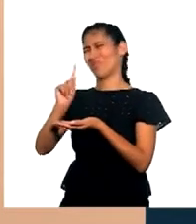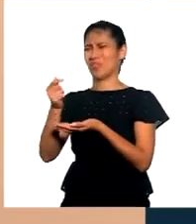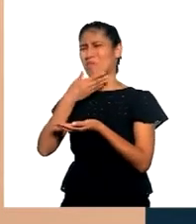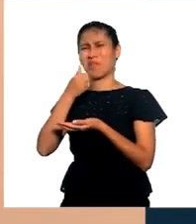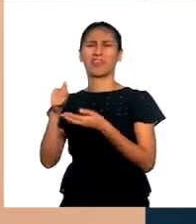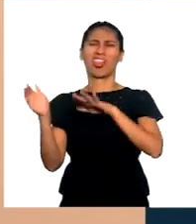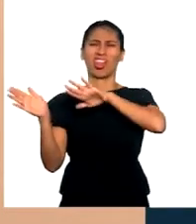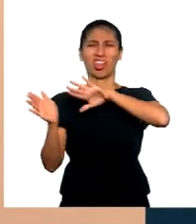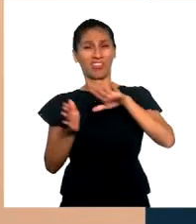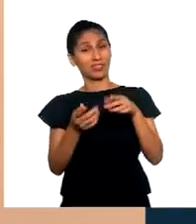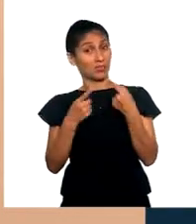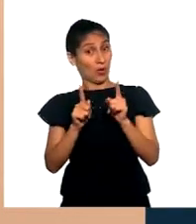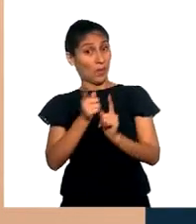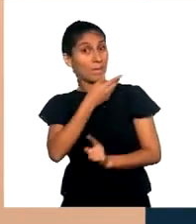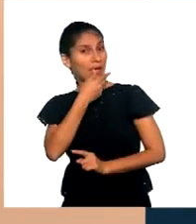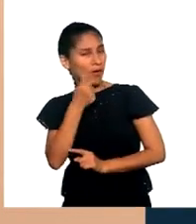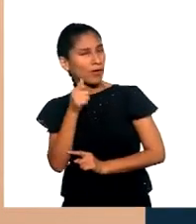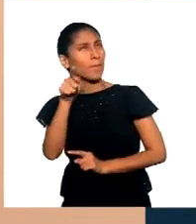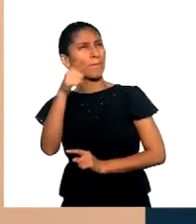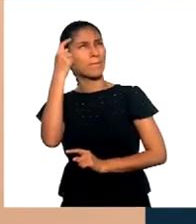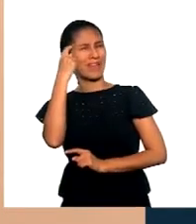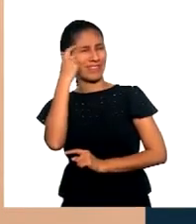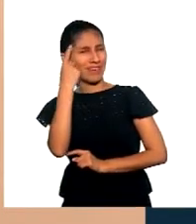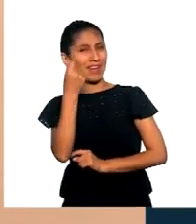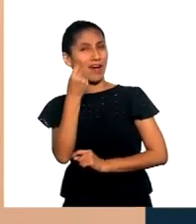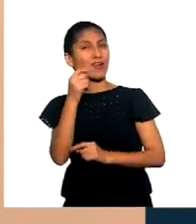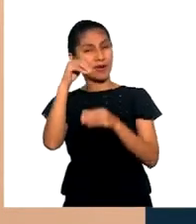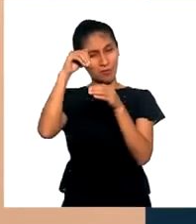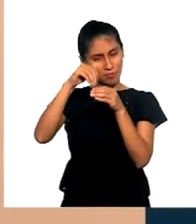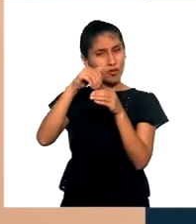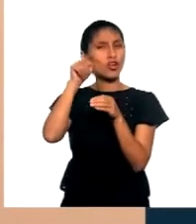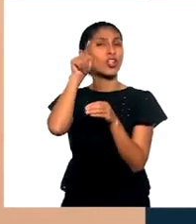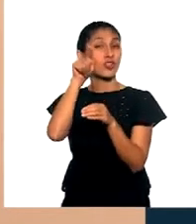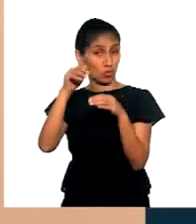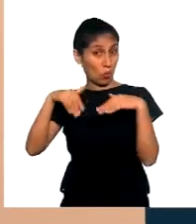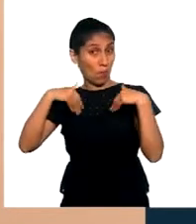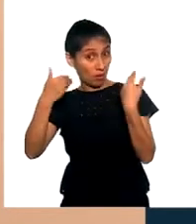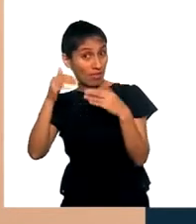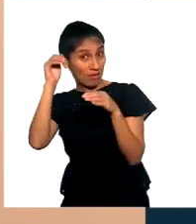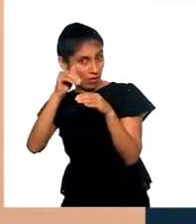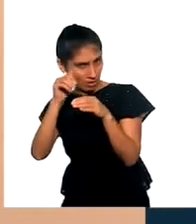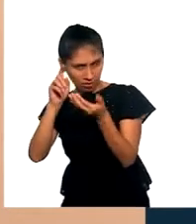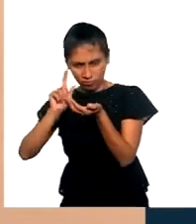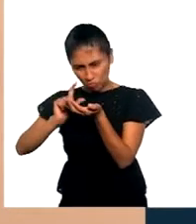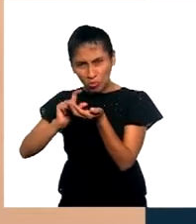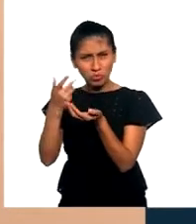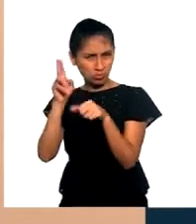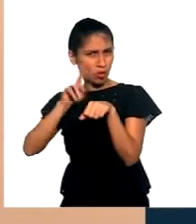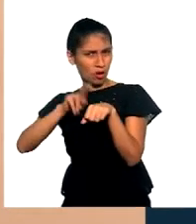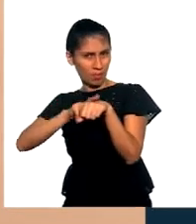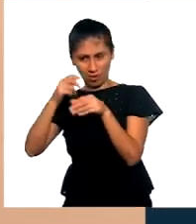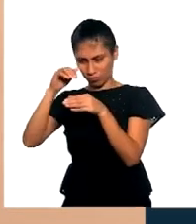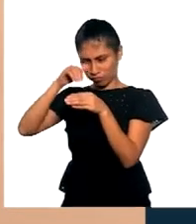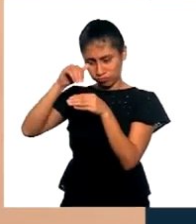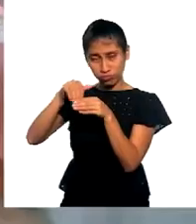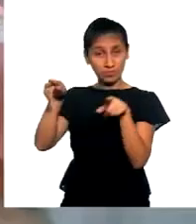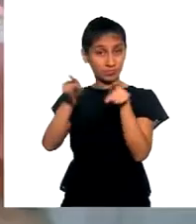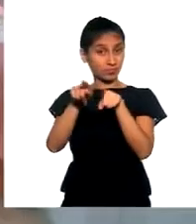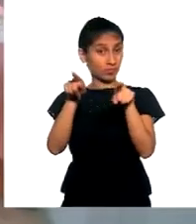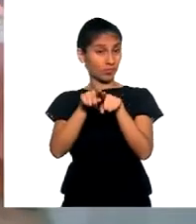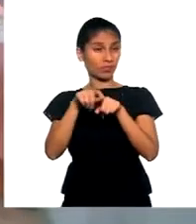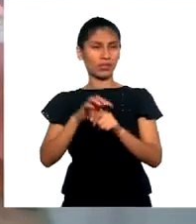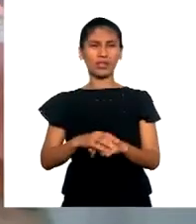posibilidades eso sí las metas de ahorro deben fijarse en función a los sueldos o ingresos que perciben las personas